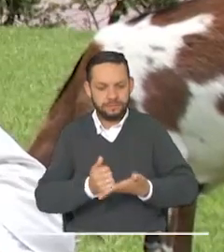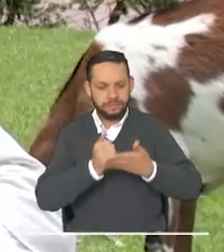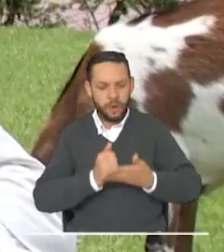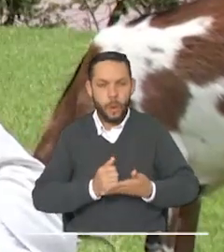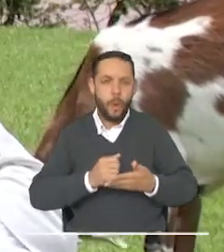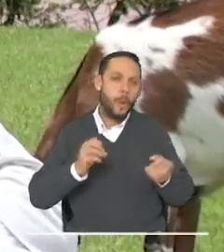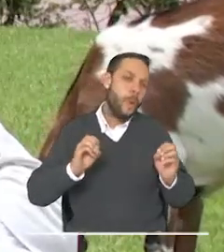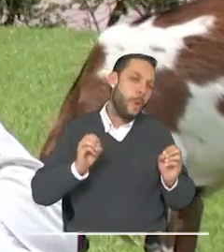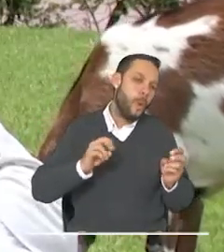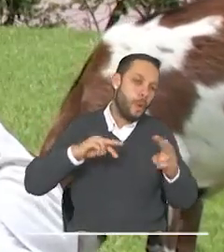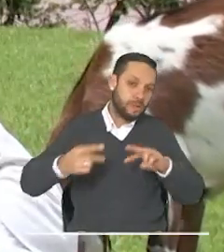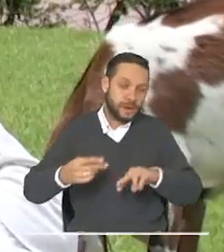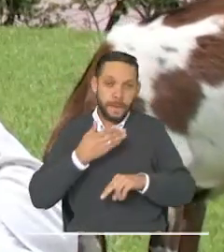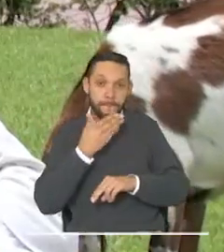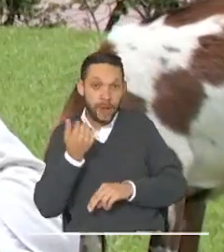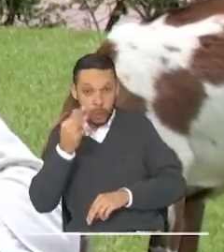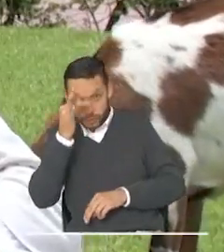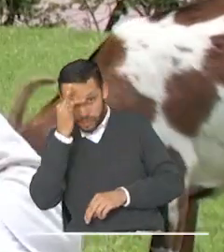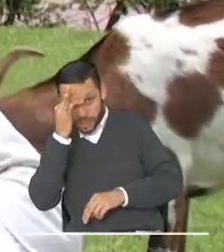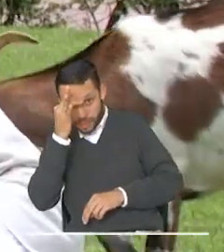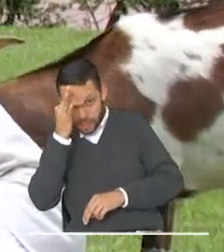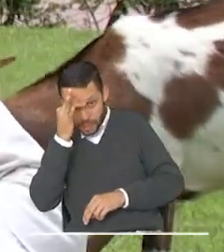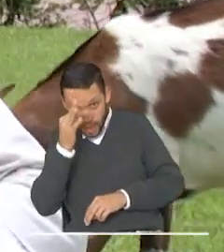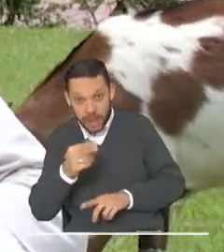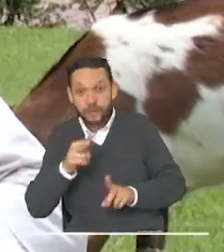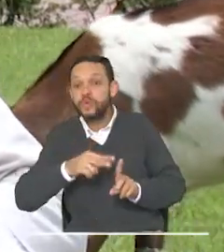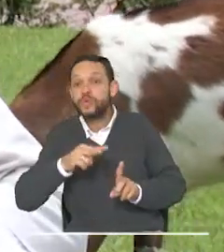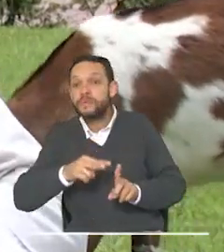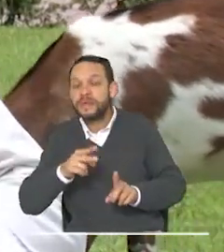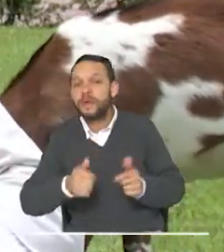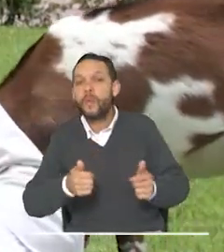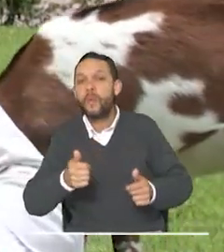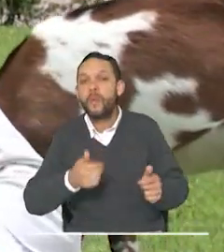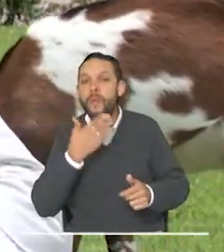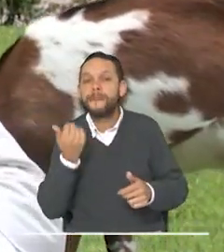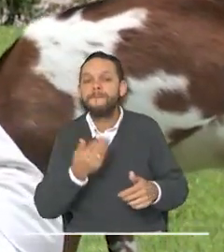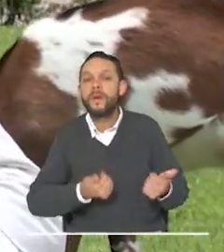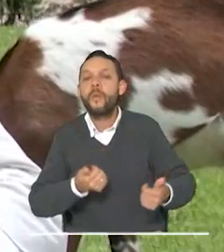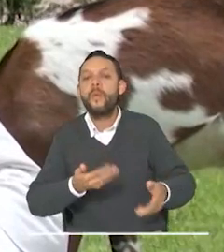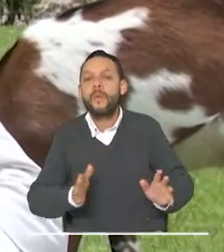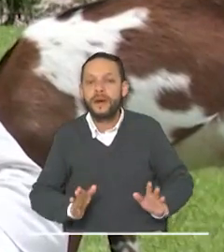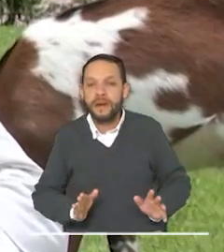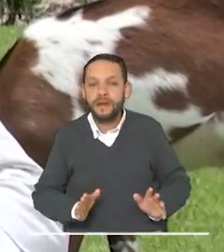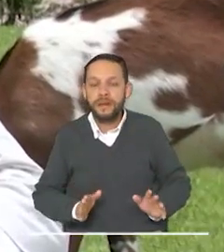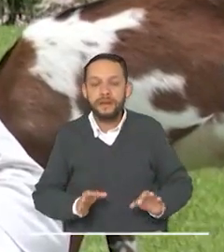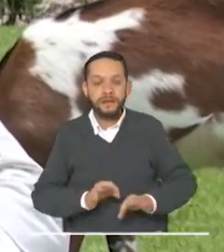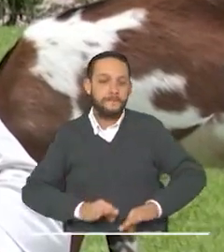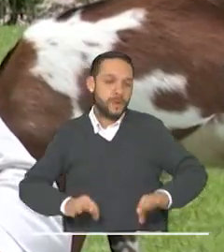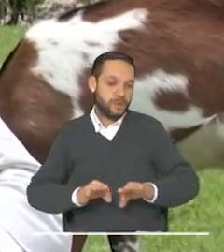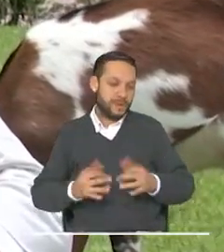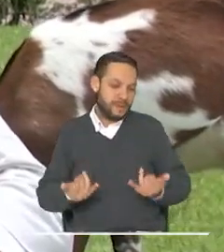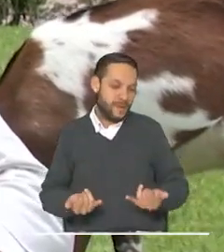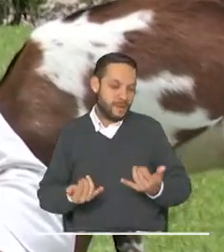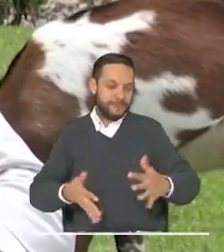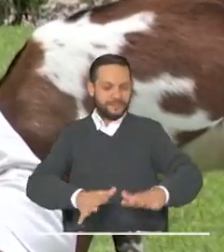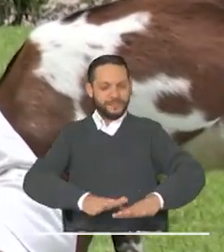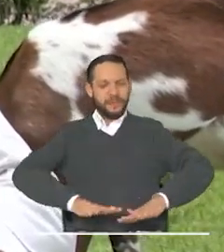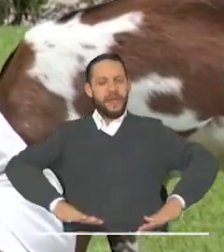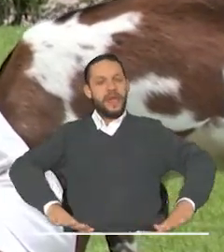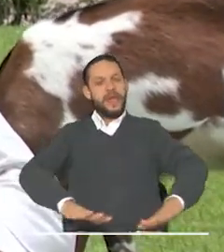o tres meses en un hospital psiquiátrico o en una clínica Yo quiero ir compartir este espacio